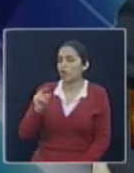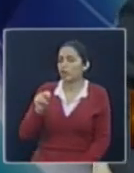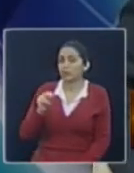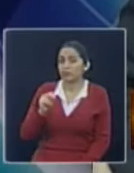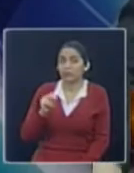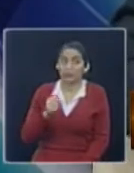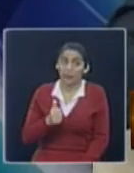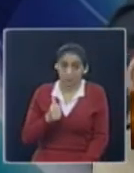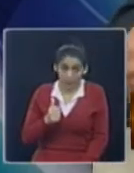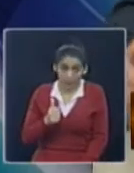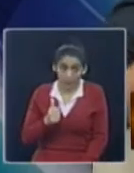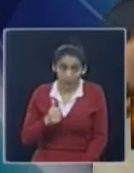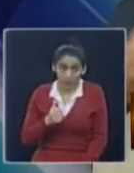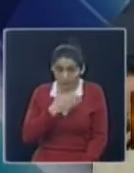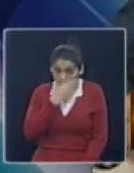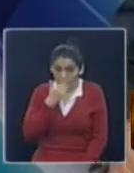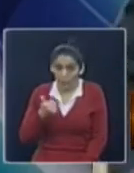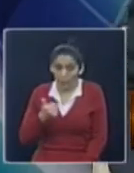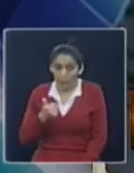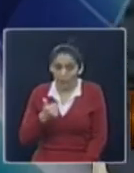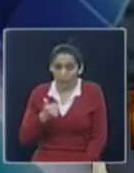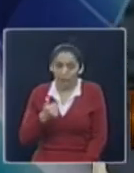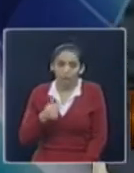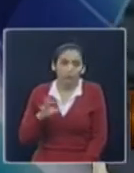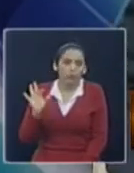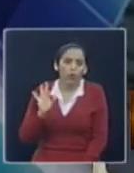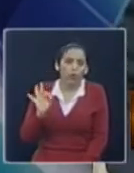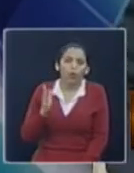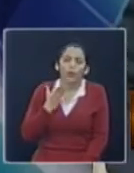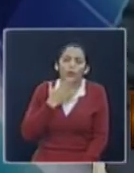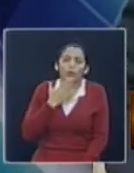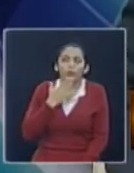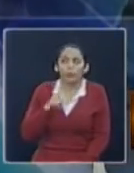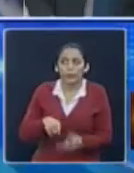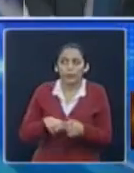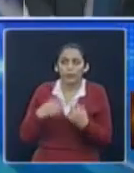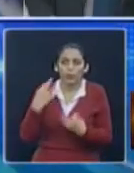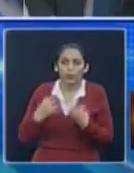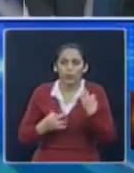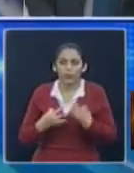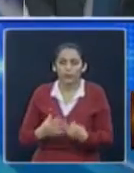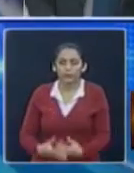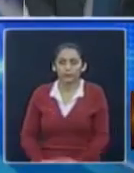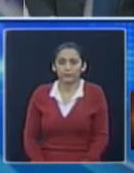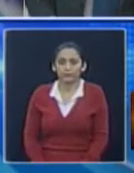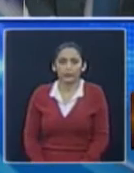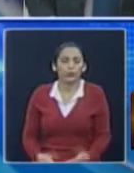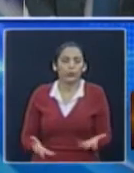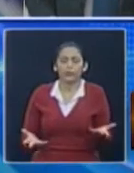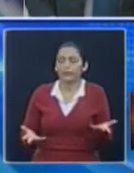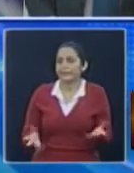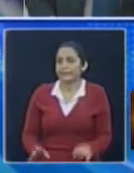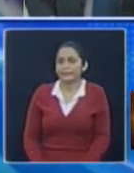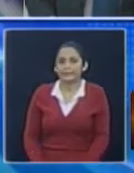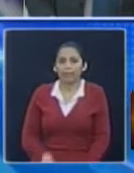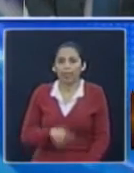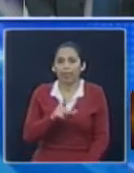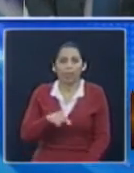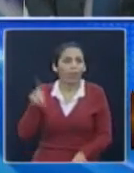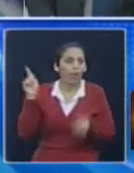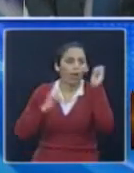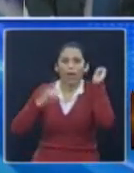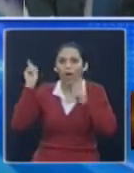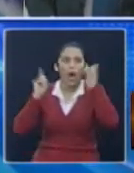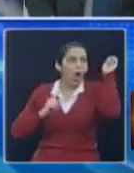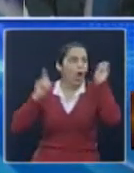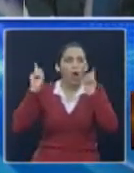un juicio penal o de abrir las puertas de un juicio penal al vicepresidente de la República? Mire, va a haber tonteo, por favor, tonteo. El país